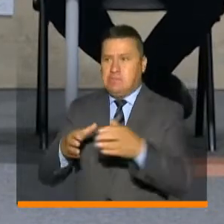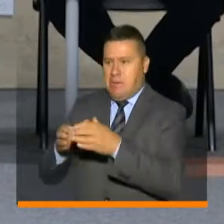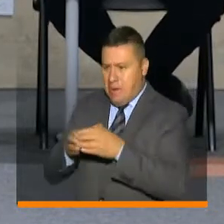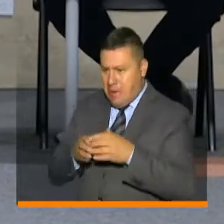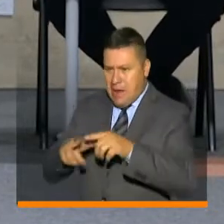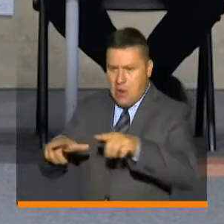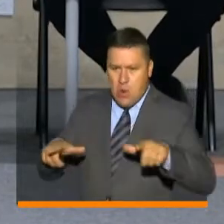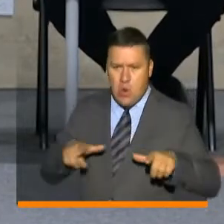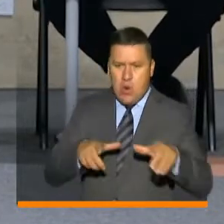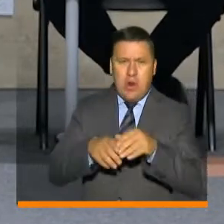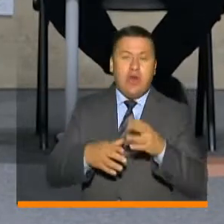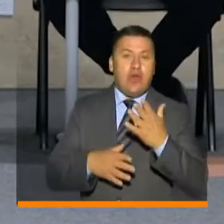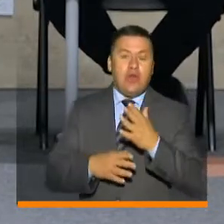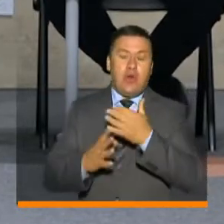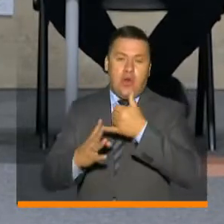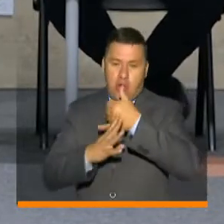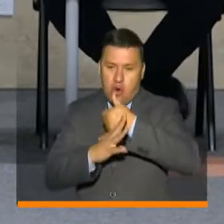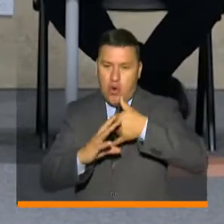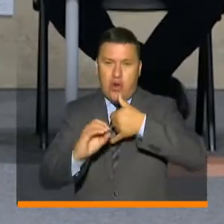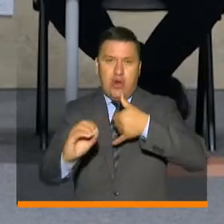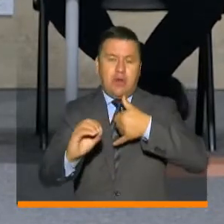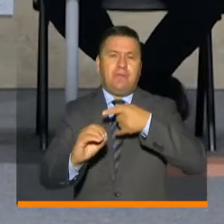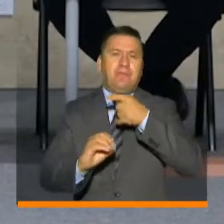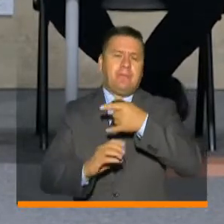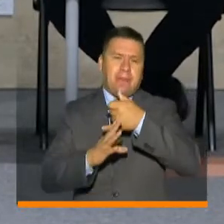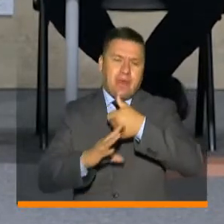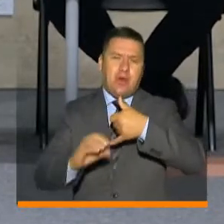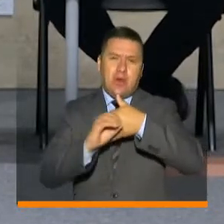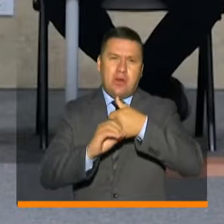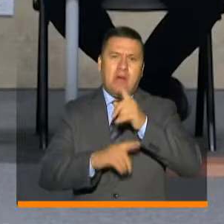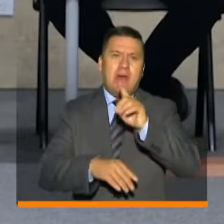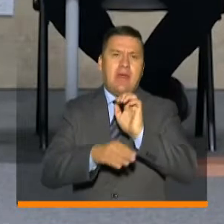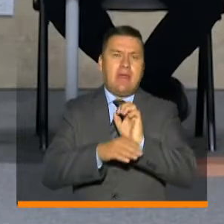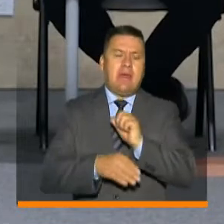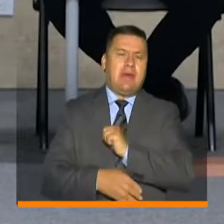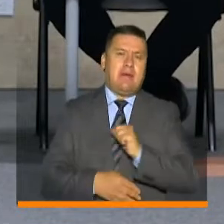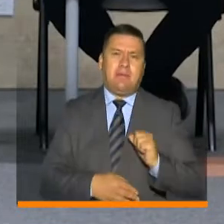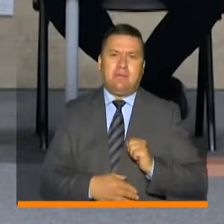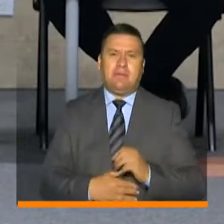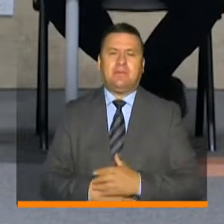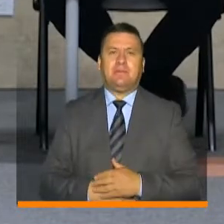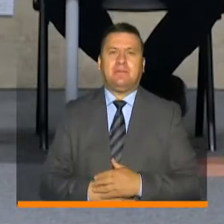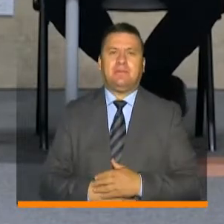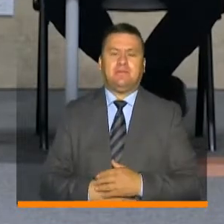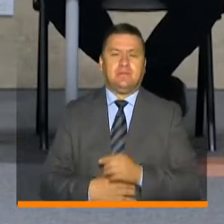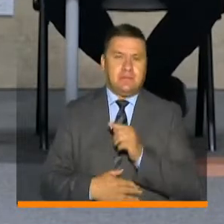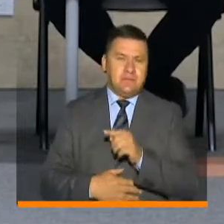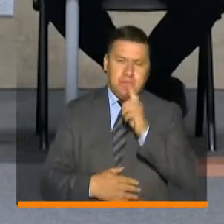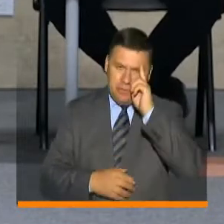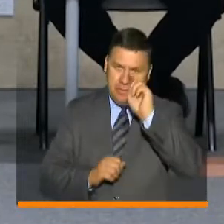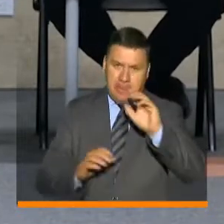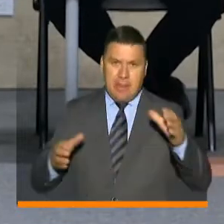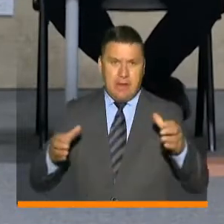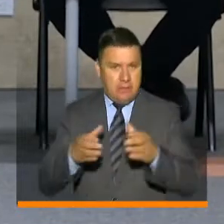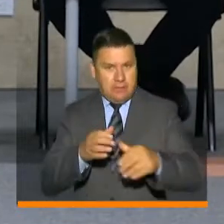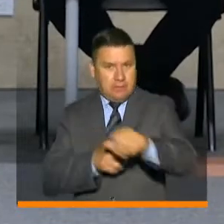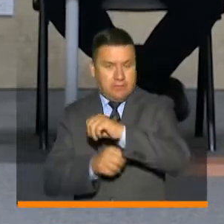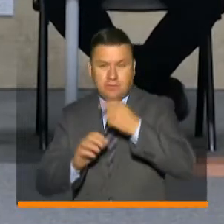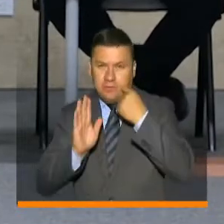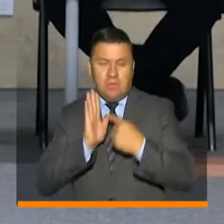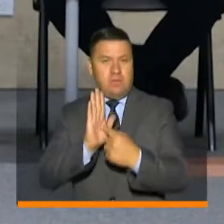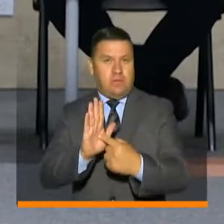Hospital de la Orinoquía como en algunas entidades privadas, y la capacidad